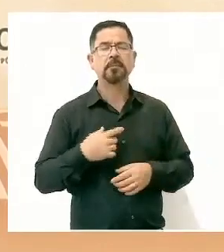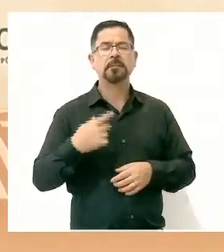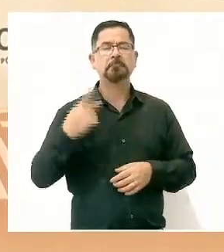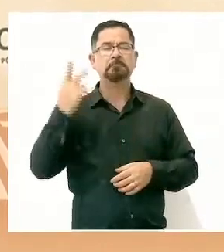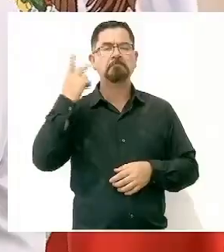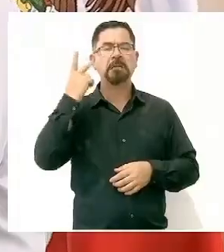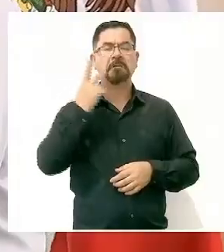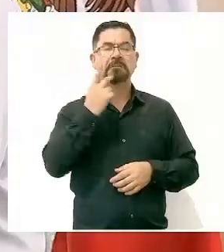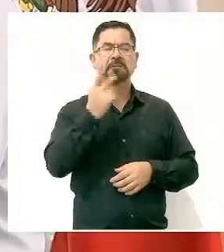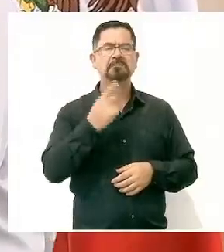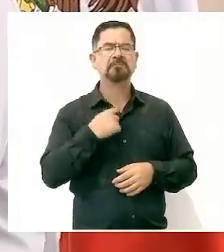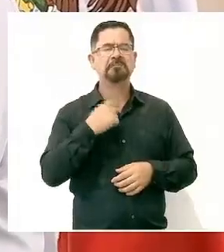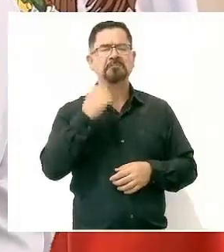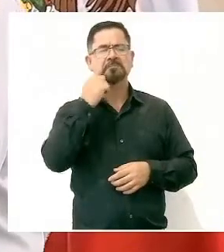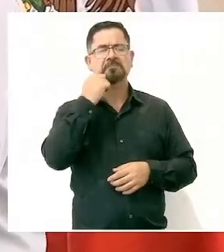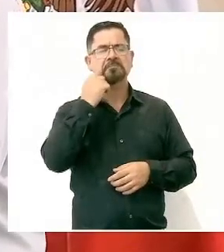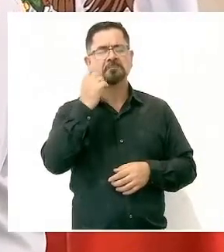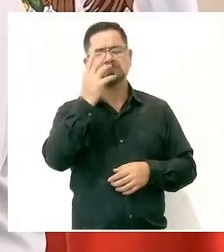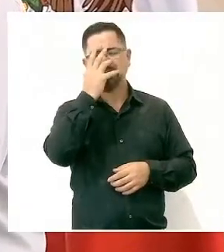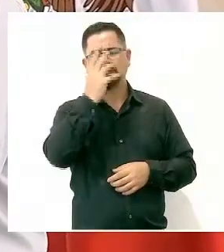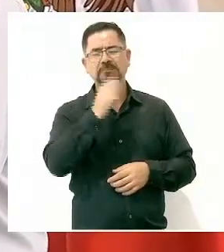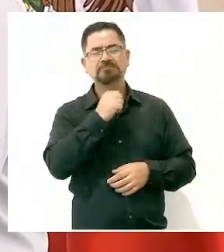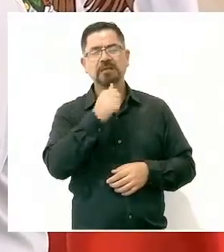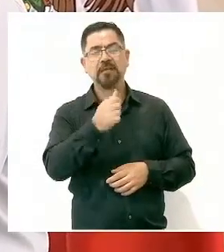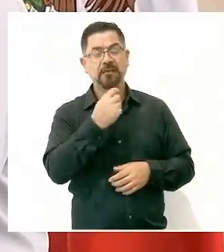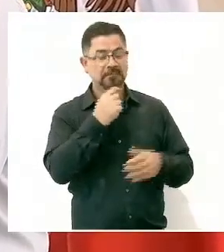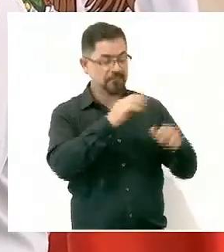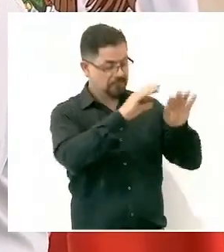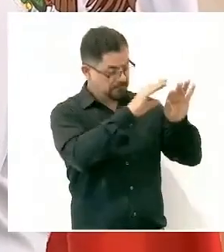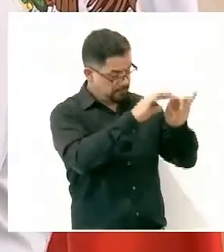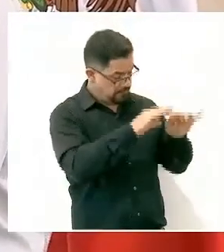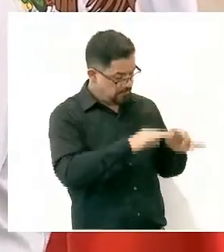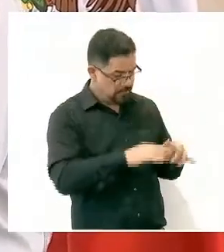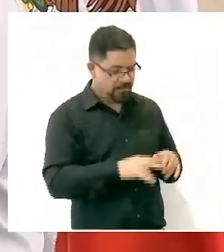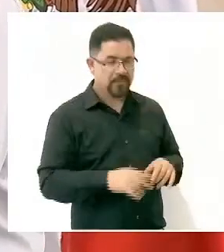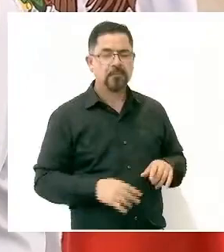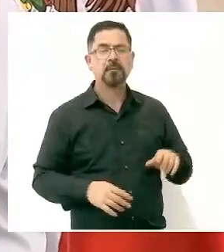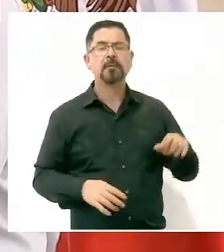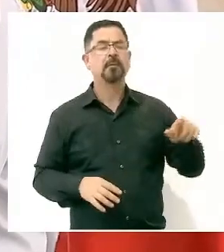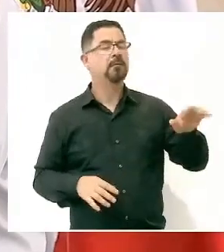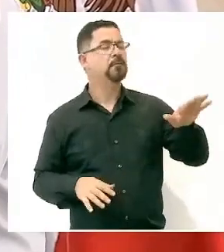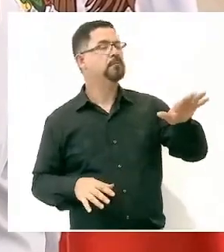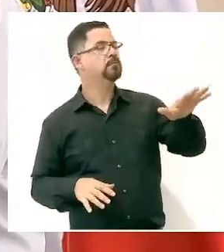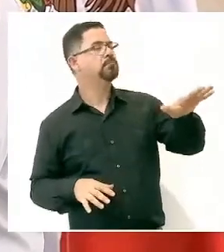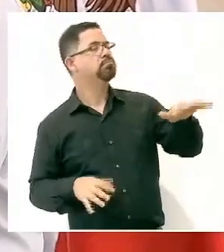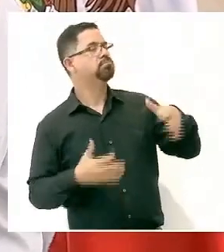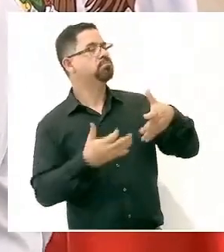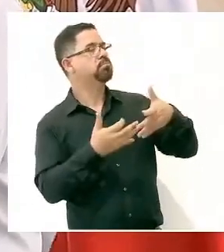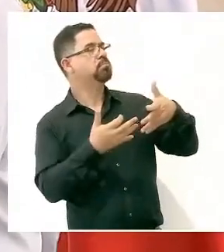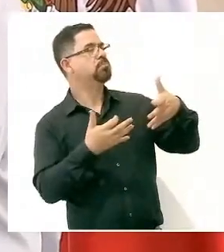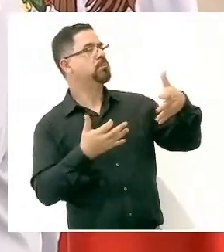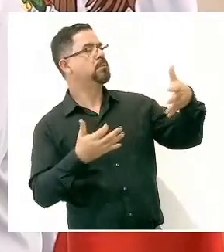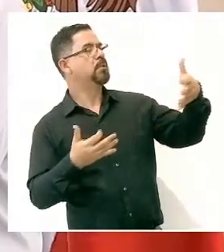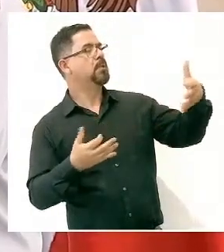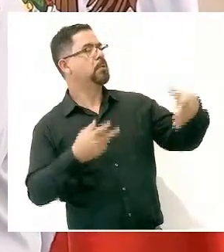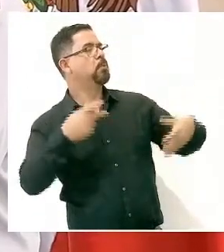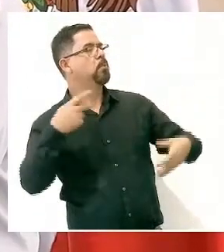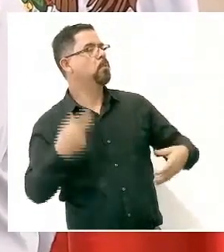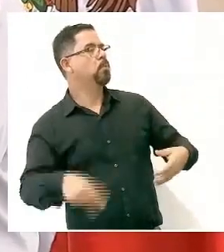con toda crudeza, lo cito, que esa espaciosa zona del suelo